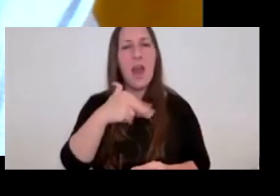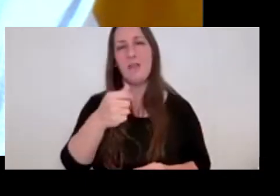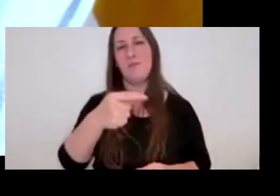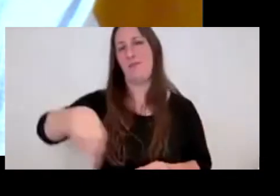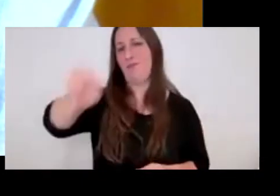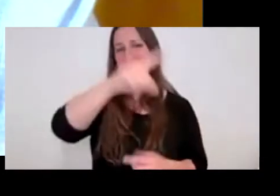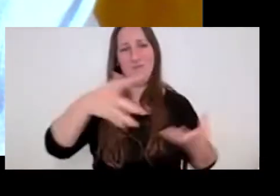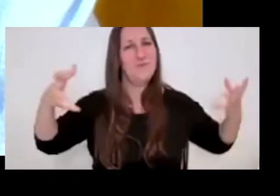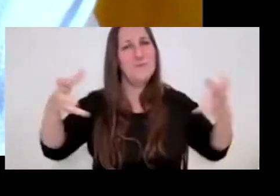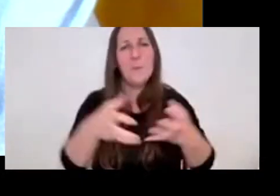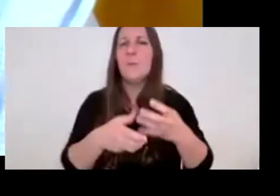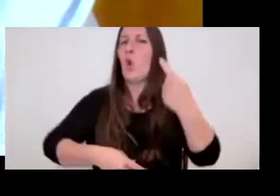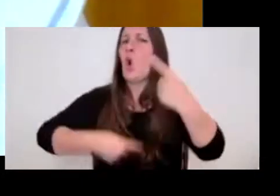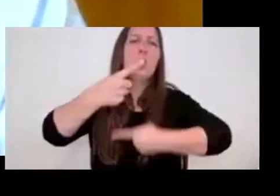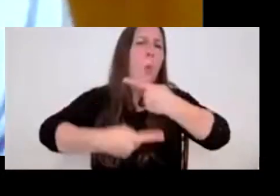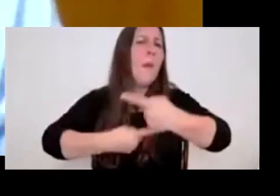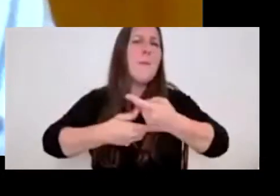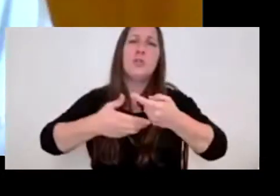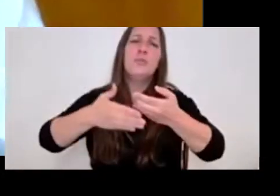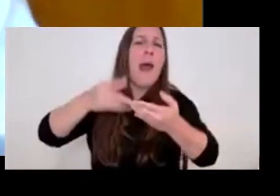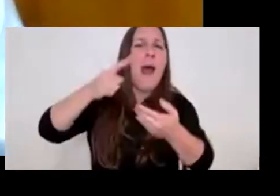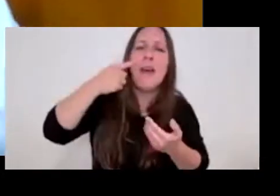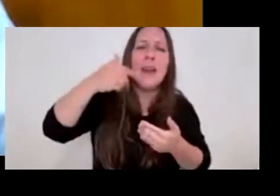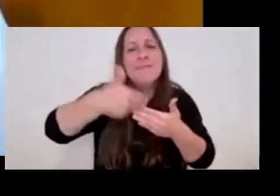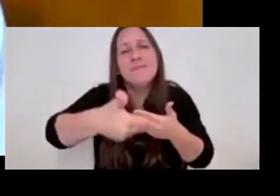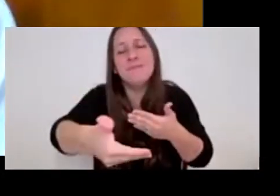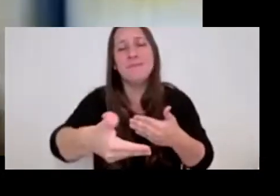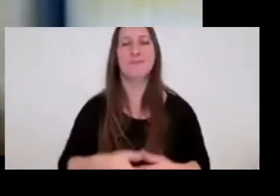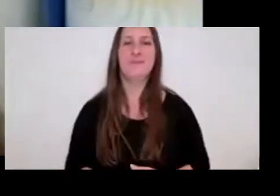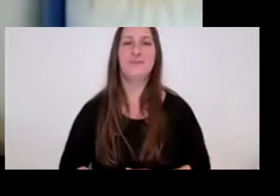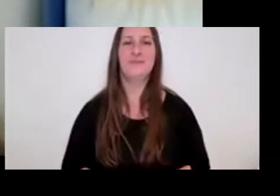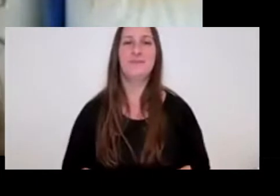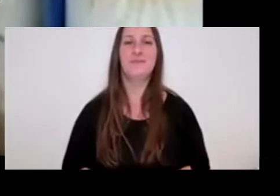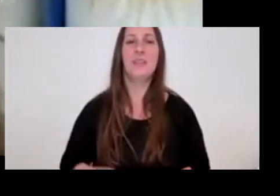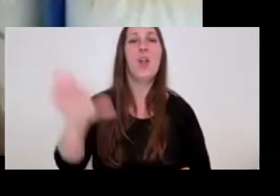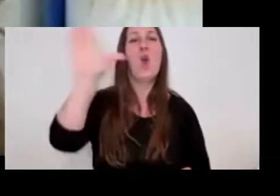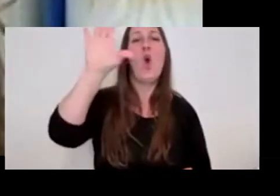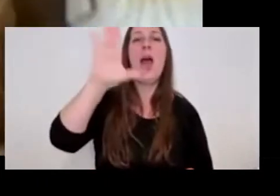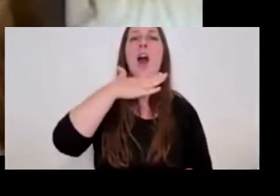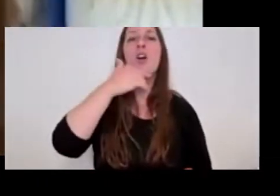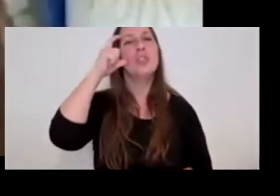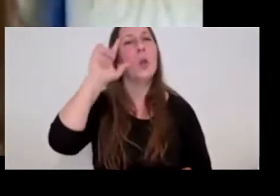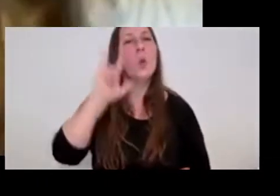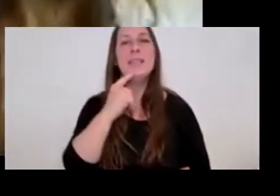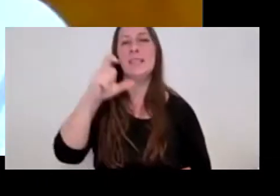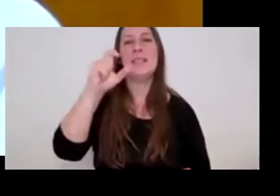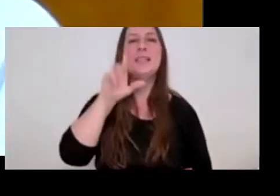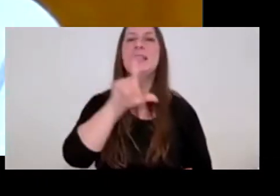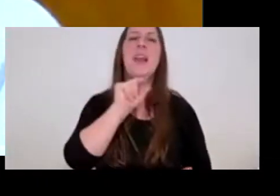sigamos transitando el camino. Hola José Luis, Rocío, Cristina, a todos, Lía. ¿Qué tal,